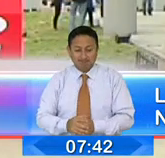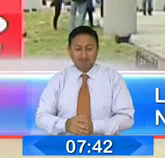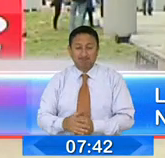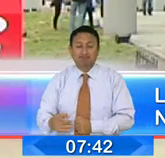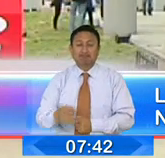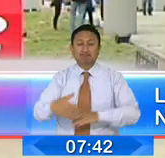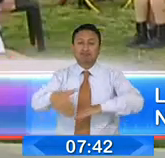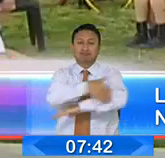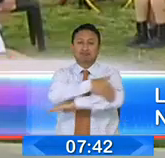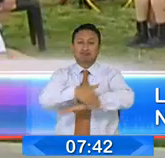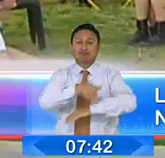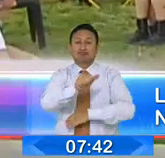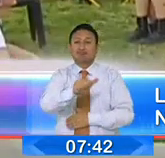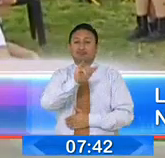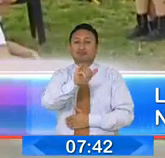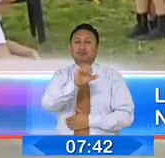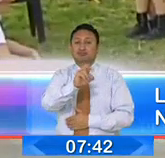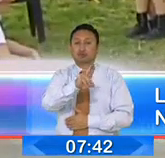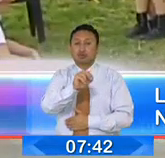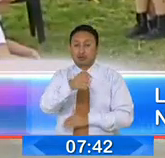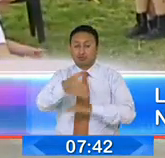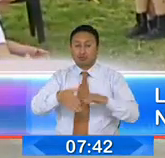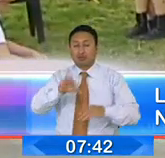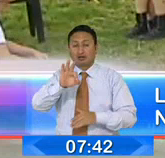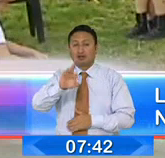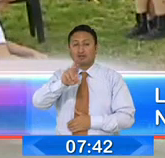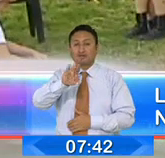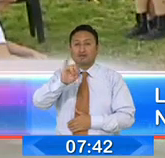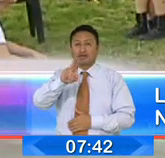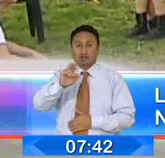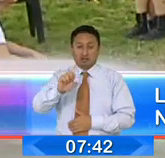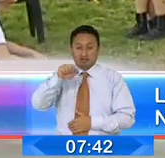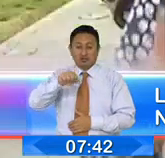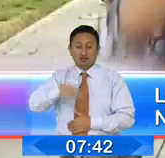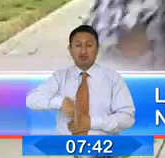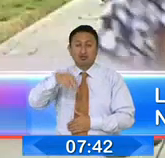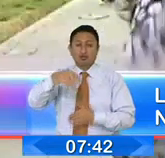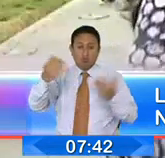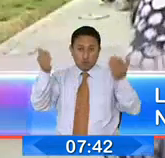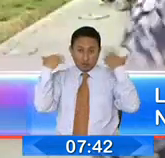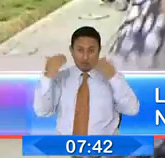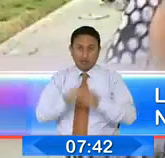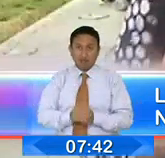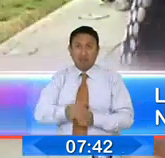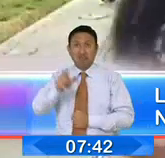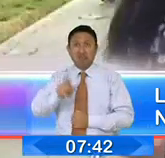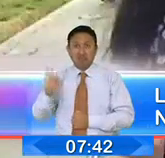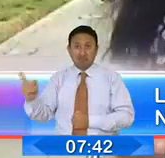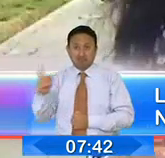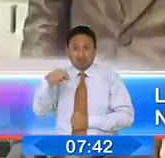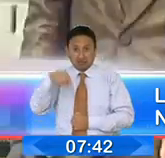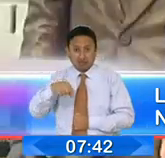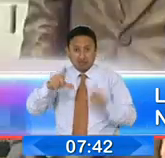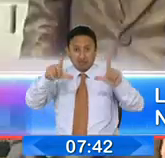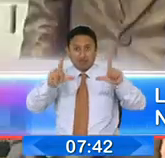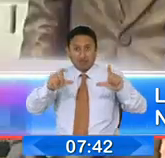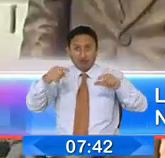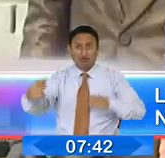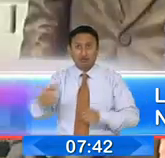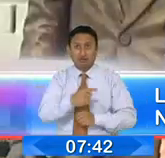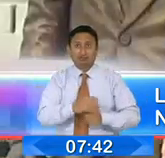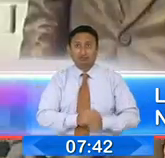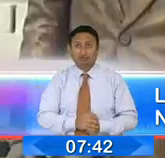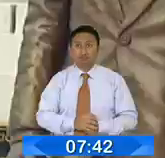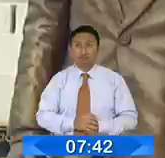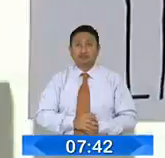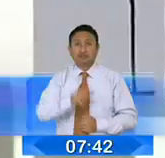la avenida Isidro Ayora y Agustín Freire, en el norte de Guayaquil. Hay alguna gente que se ha tomado fotos con el monumento. Hay